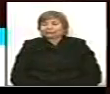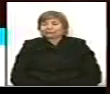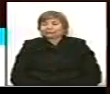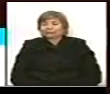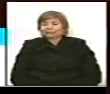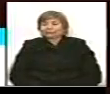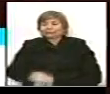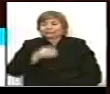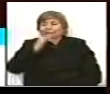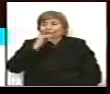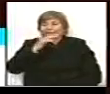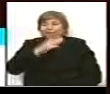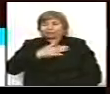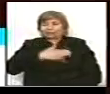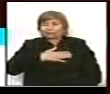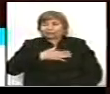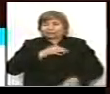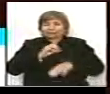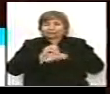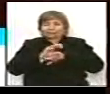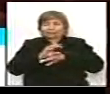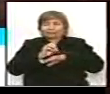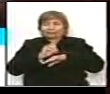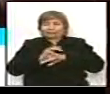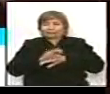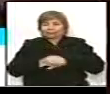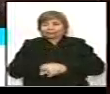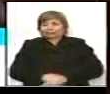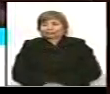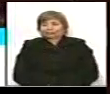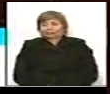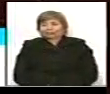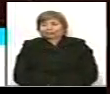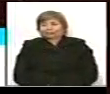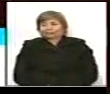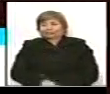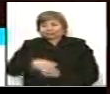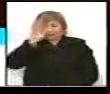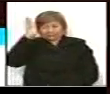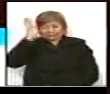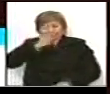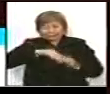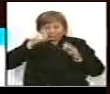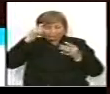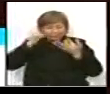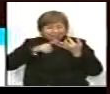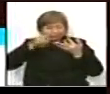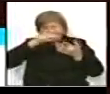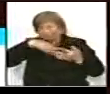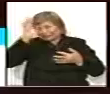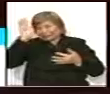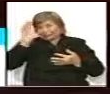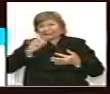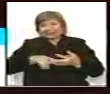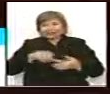Mira, estos son mis consejos. Deja de preocuparte por esto y aquello.